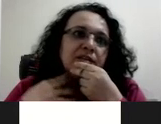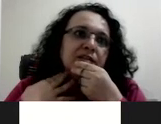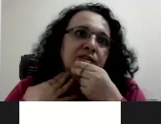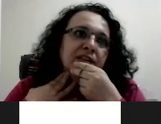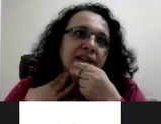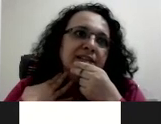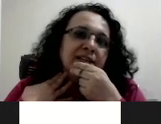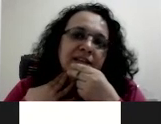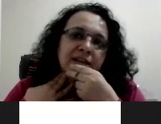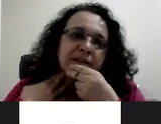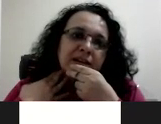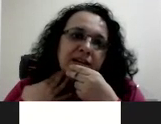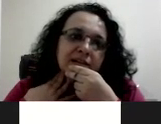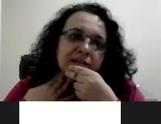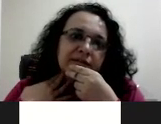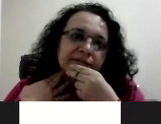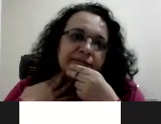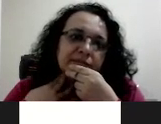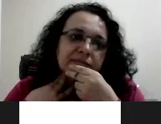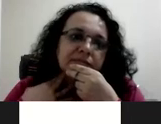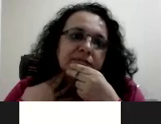sea, yo nací sin amígdalas.